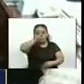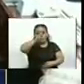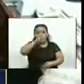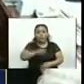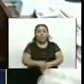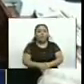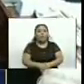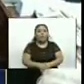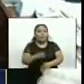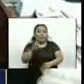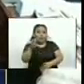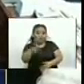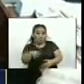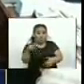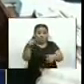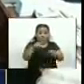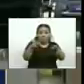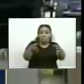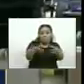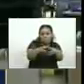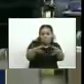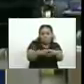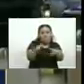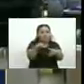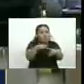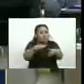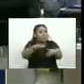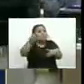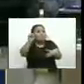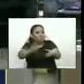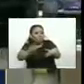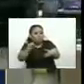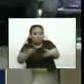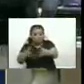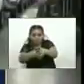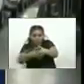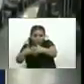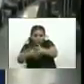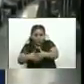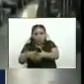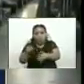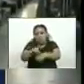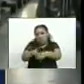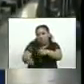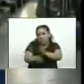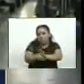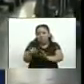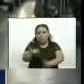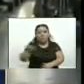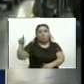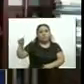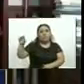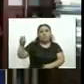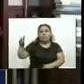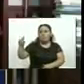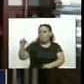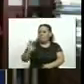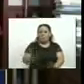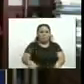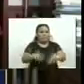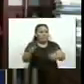mundo sindacalista apoya este acuerdo, pesar de que la Cámara de Comercio estadounidense afirmó que el T-MEC no es perfecto.